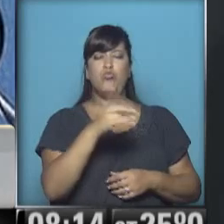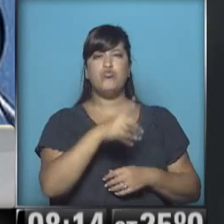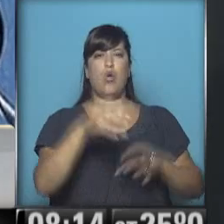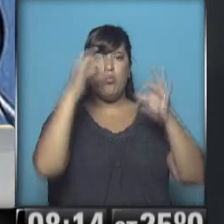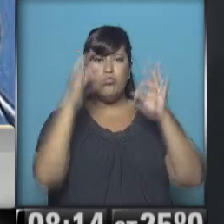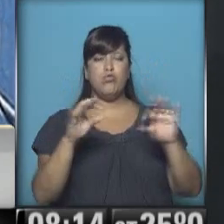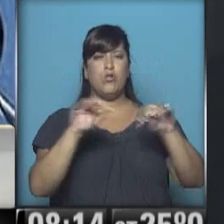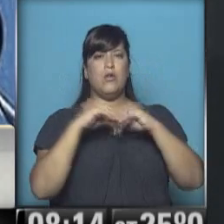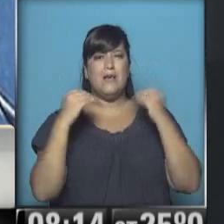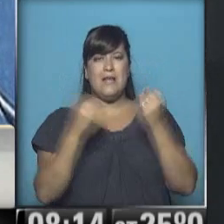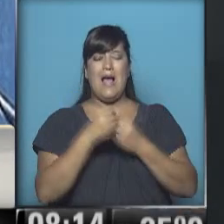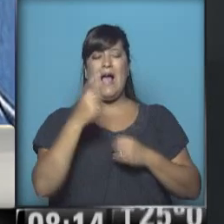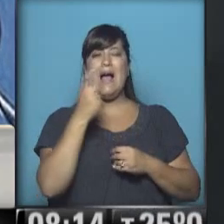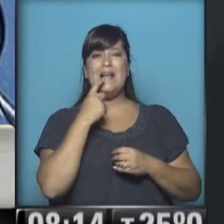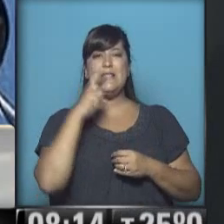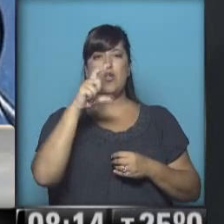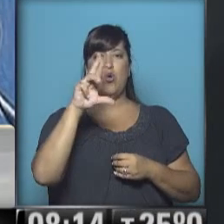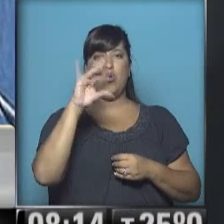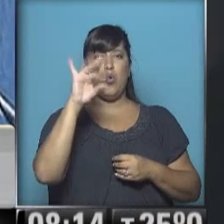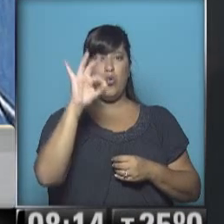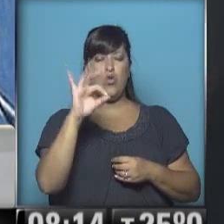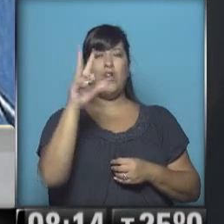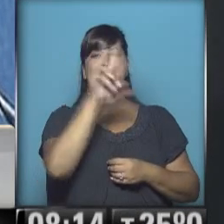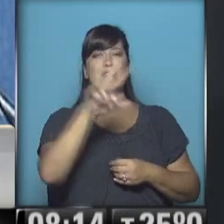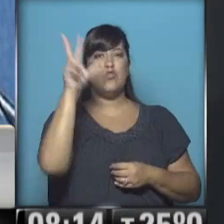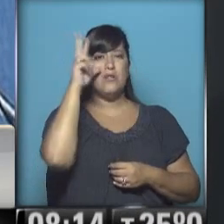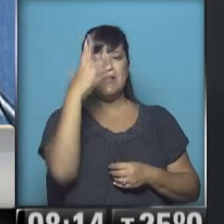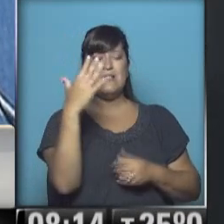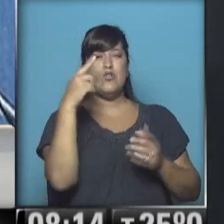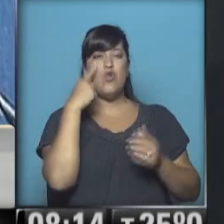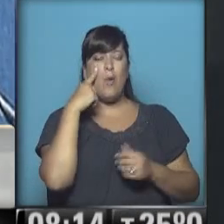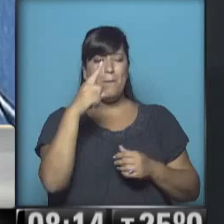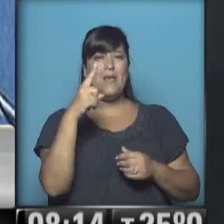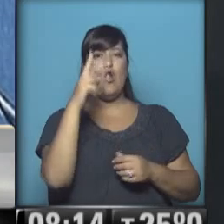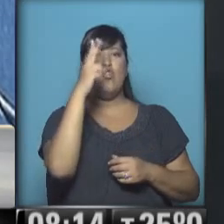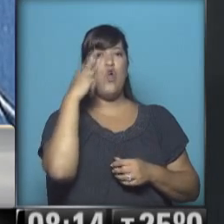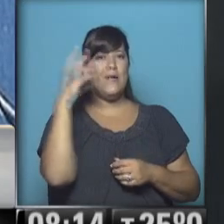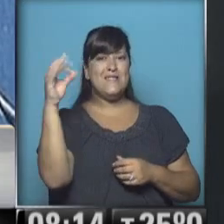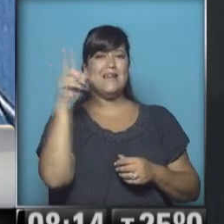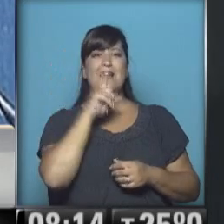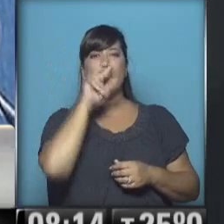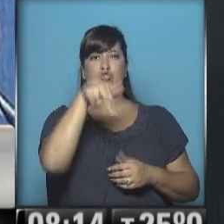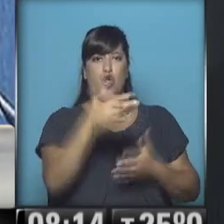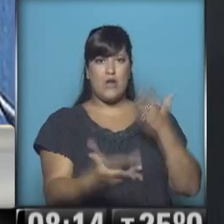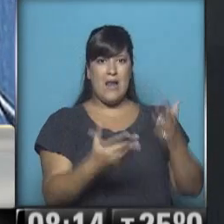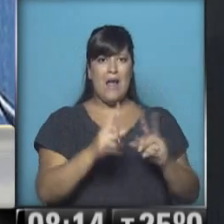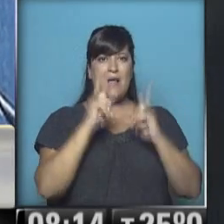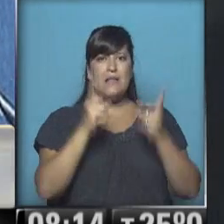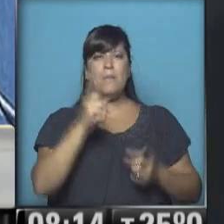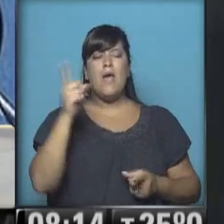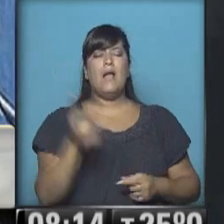equivalente de acero crudo a 385.900 toneladas, que también hemos